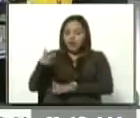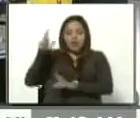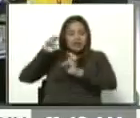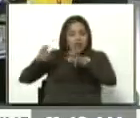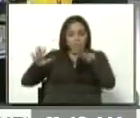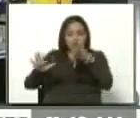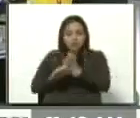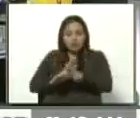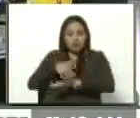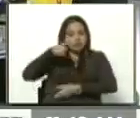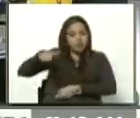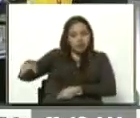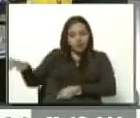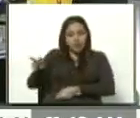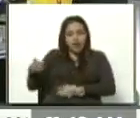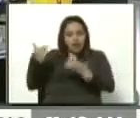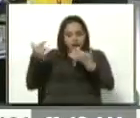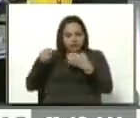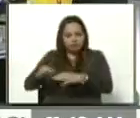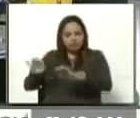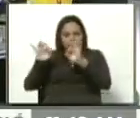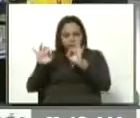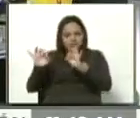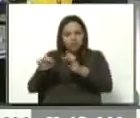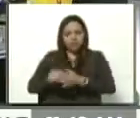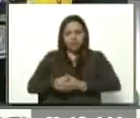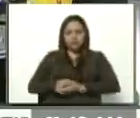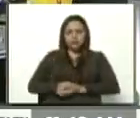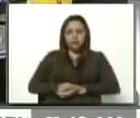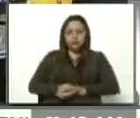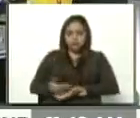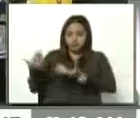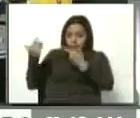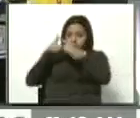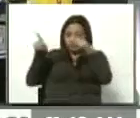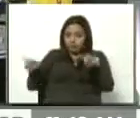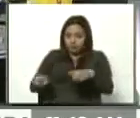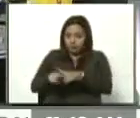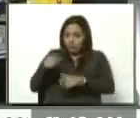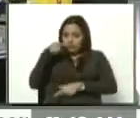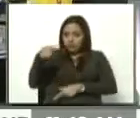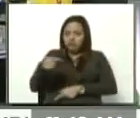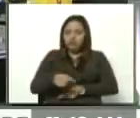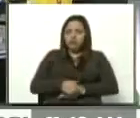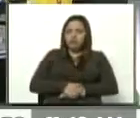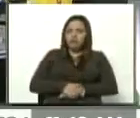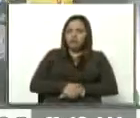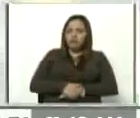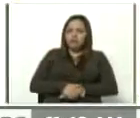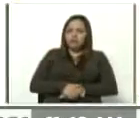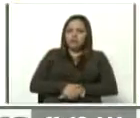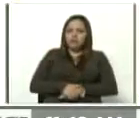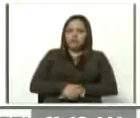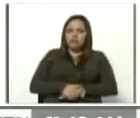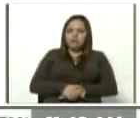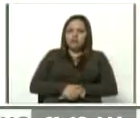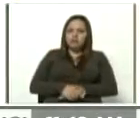a la especificación, o sea, particularmente, fíjense la siguiente lámina lo que dice. Y si